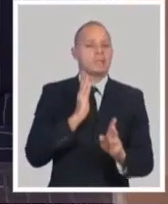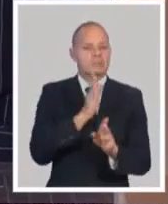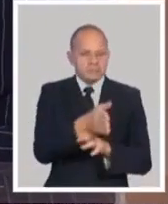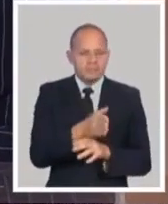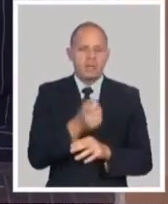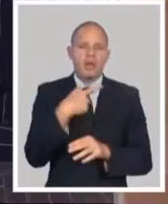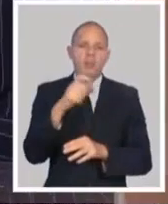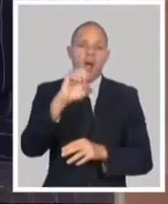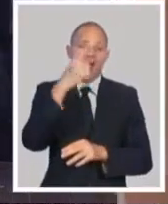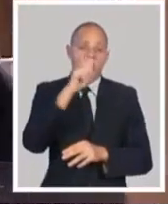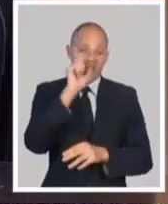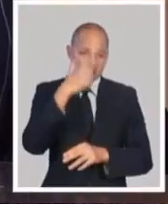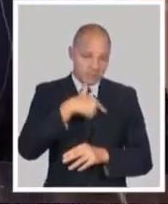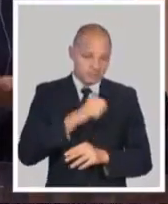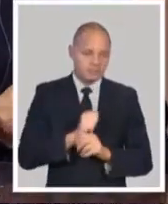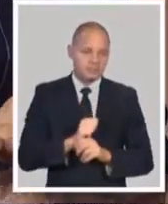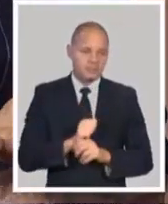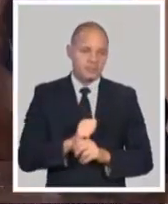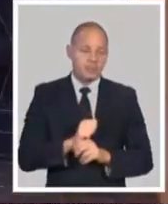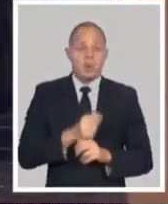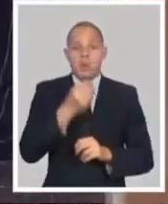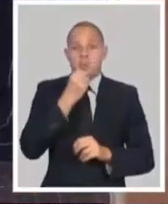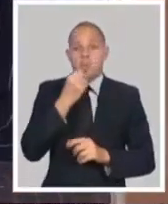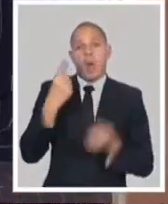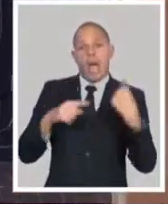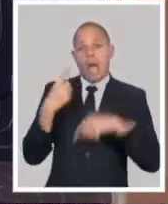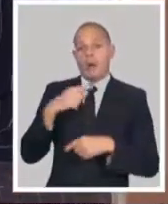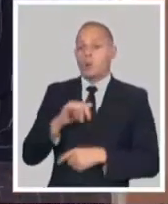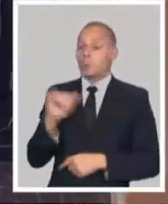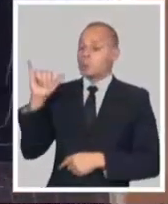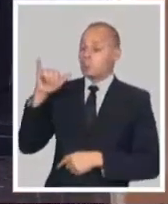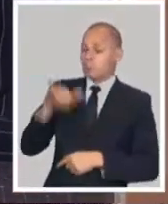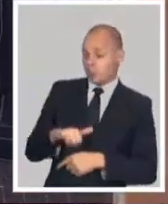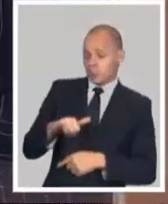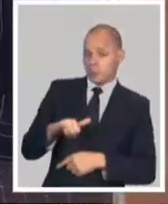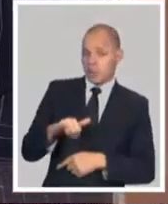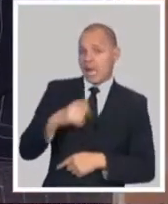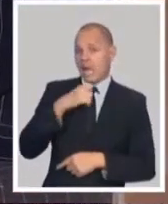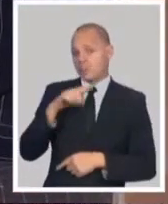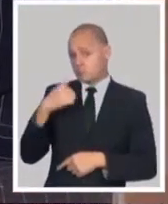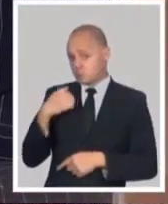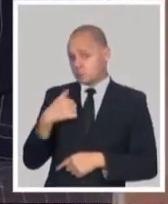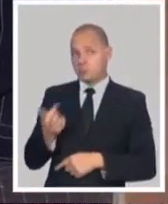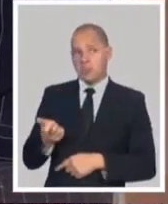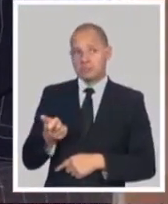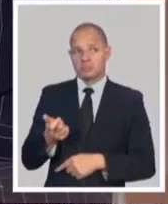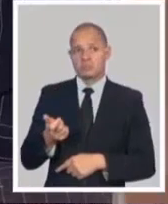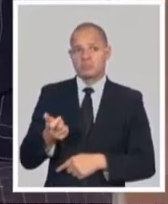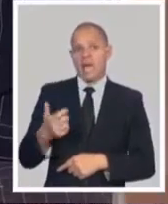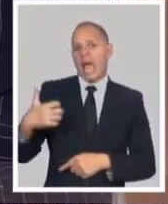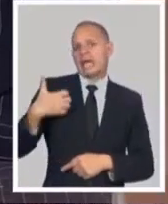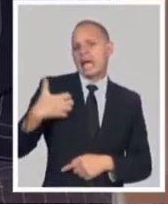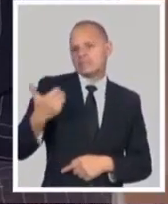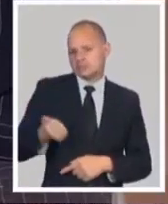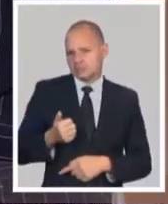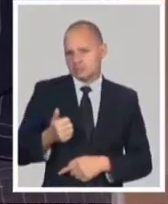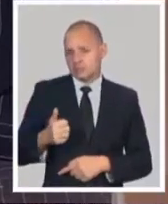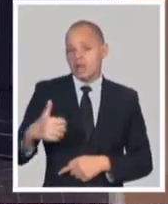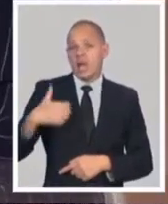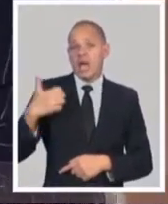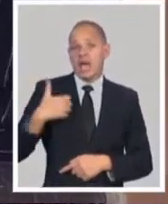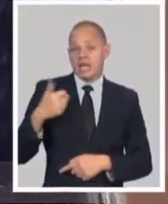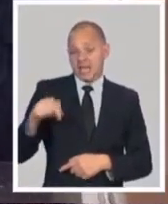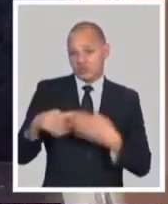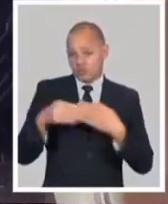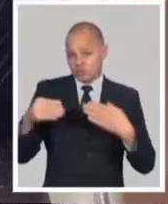hoy en seúl mañana serán supe de esas divisas y tienen que igual solicitar a cadenas que